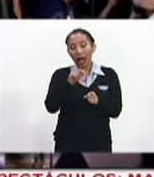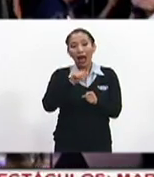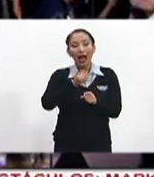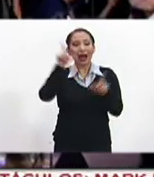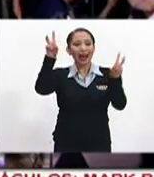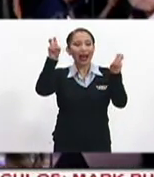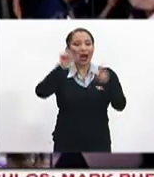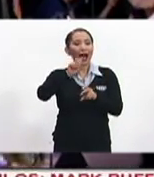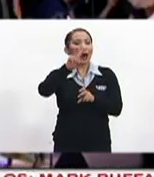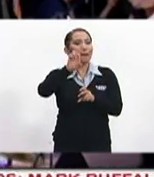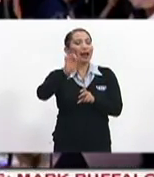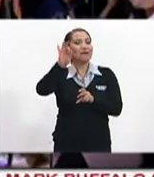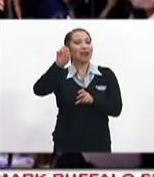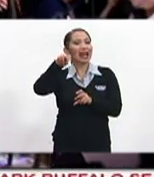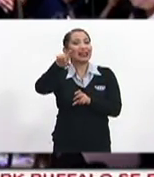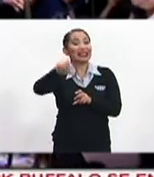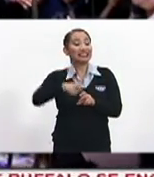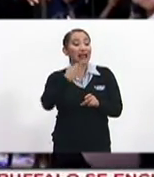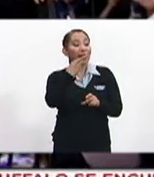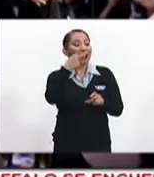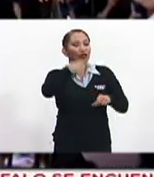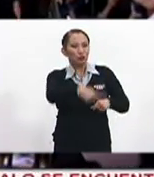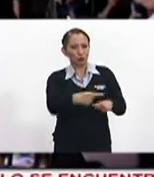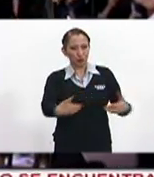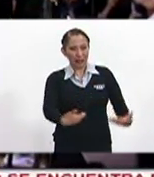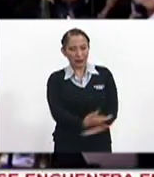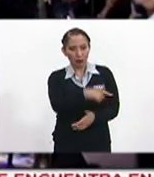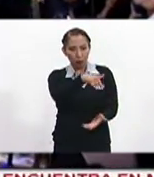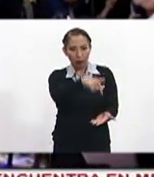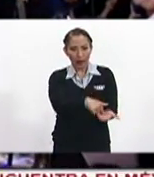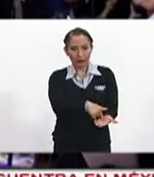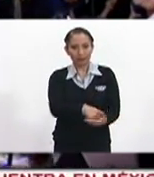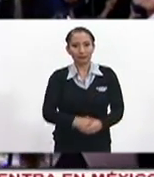que hace referencia a su lugar de nacimiento y renacer.